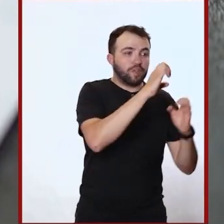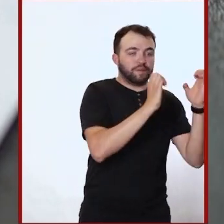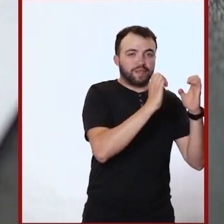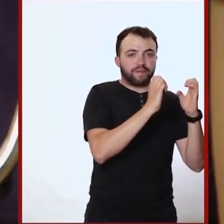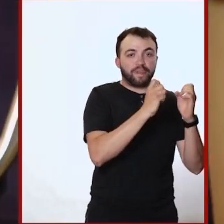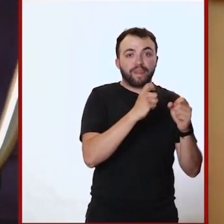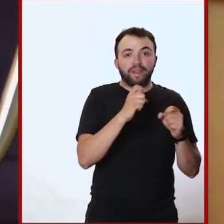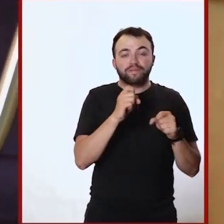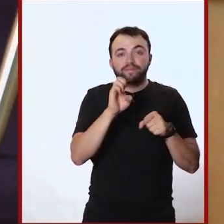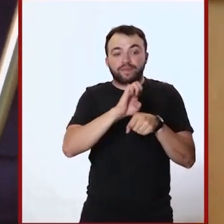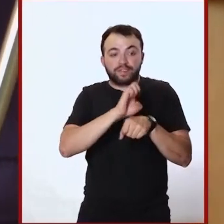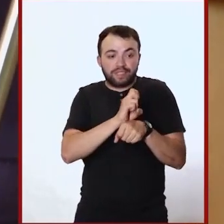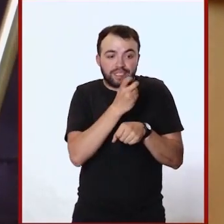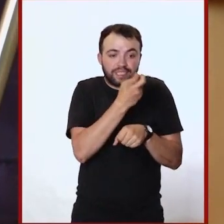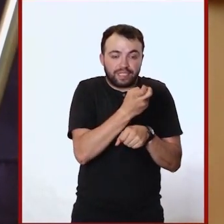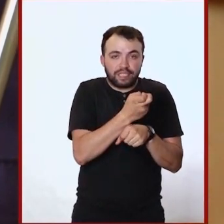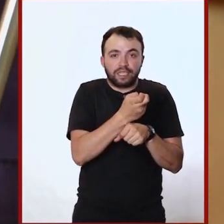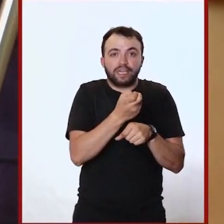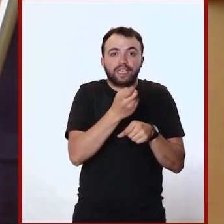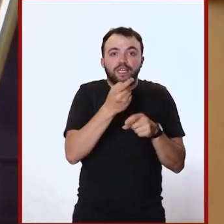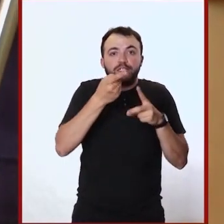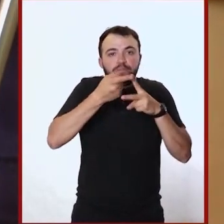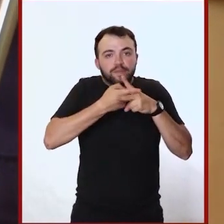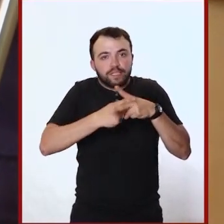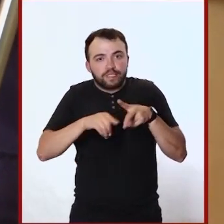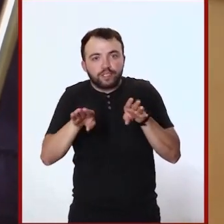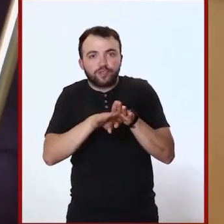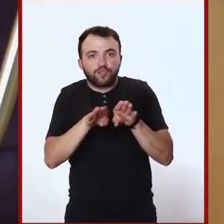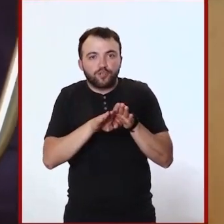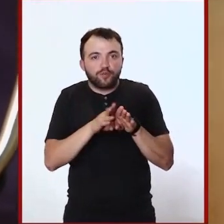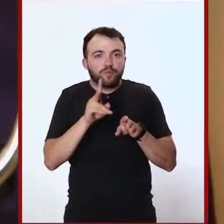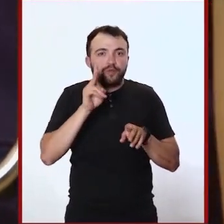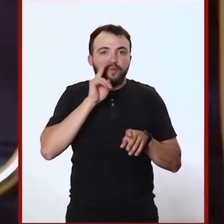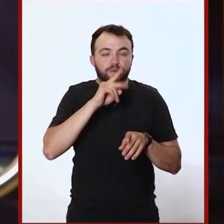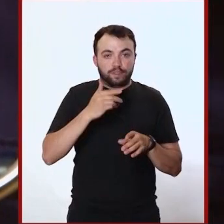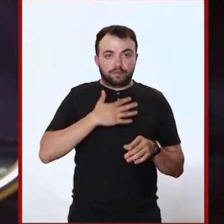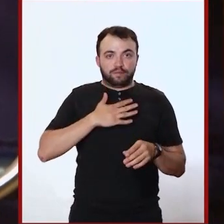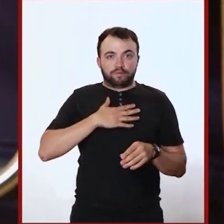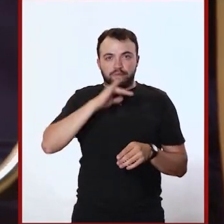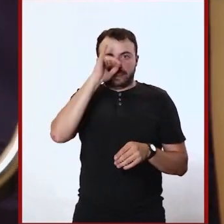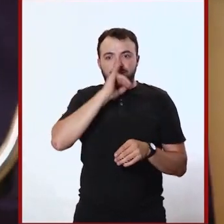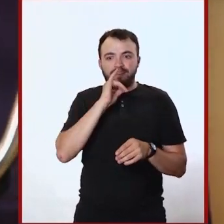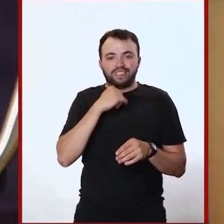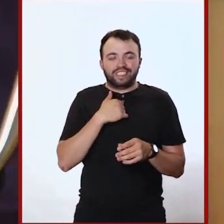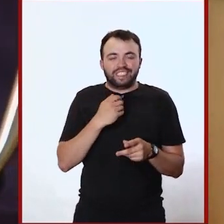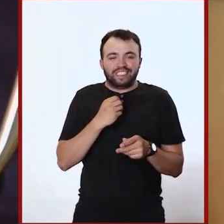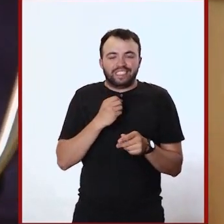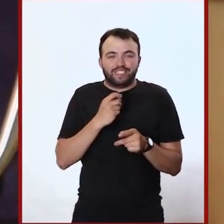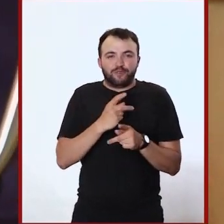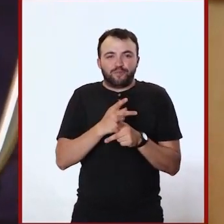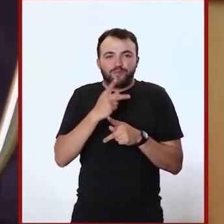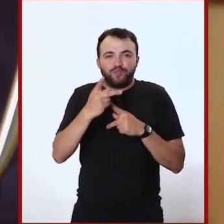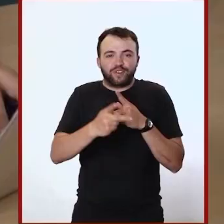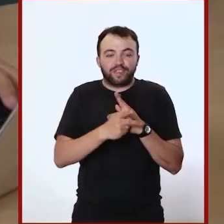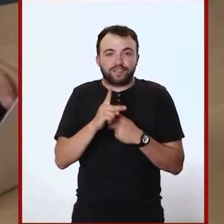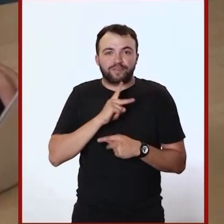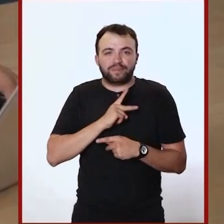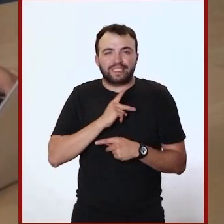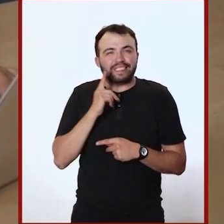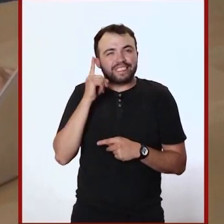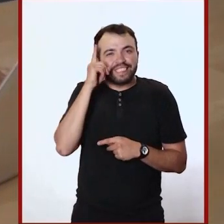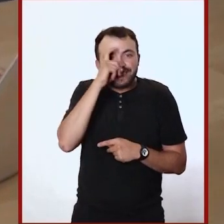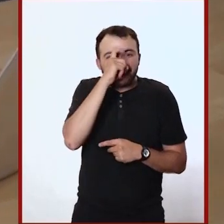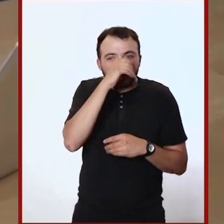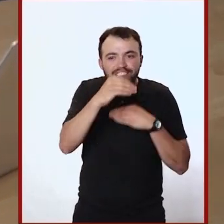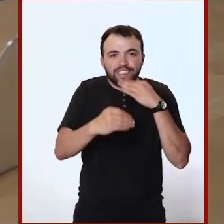donde justo comienzan a hacerse visibles los retos y la complejidad de poder desarrollar un proyecto propio. Entonces, nosotros sí